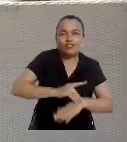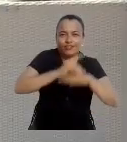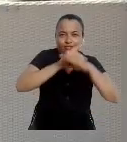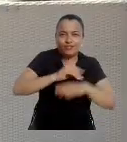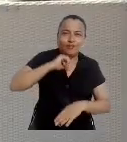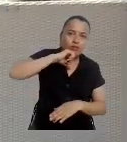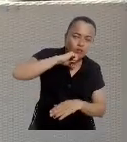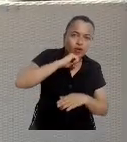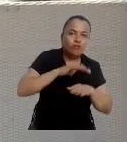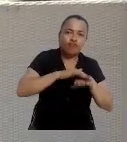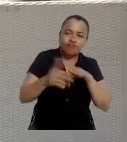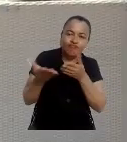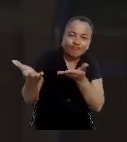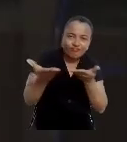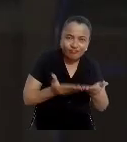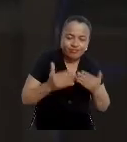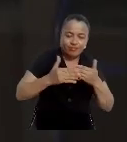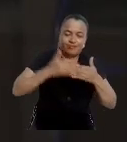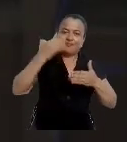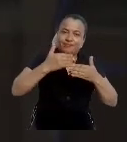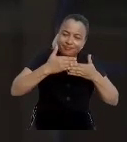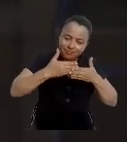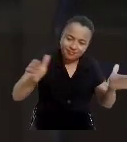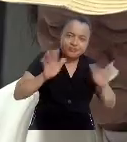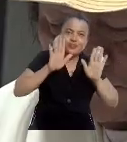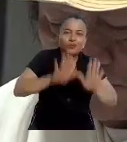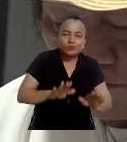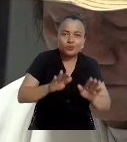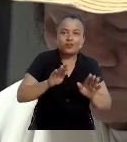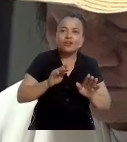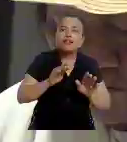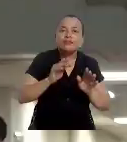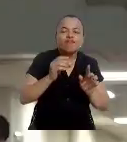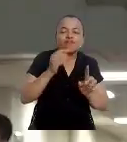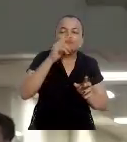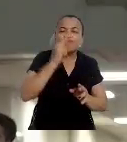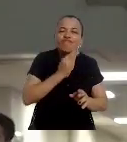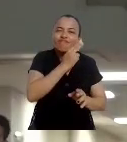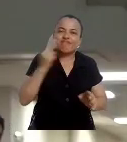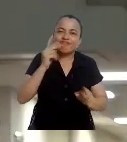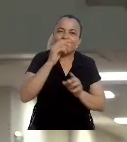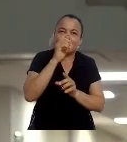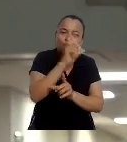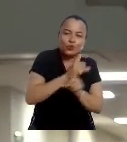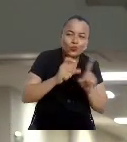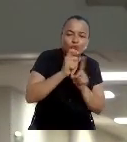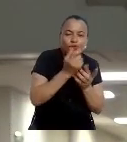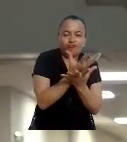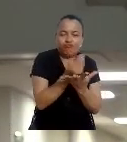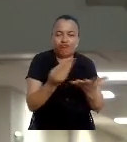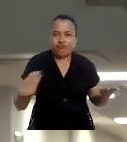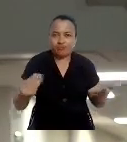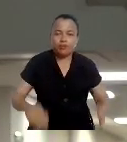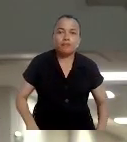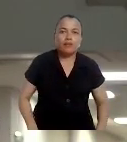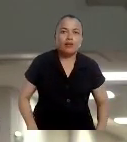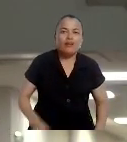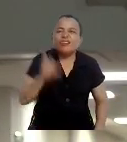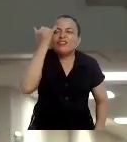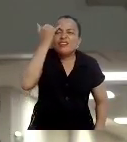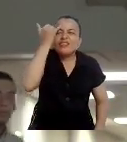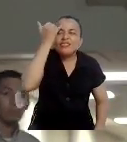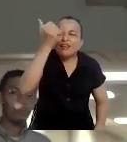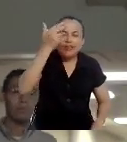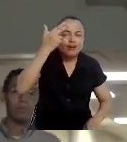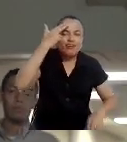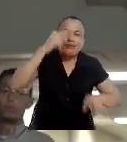literaria destacando su compromiso con la interculturalidad la mayor invención que ha hecho el hombre y la mayor invención el mayor